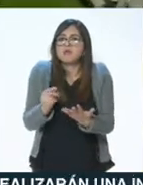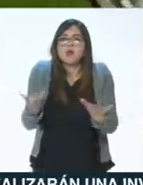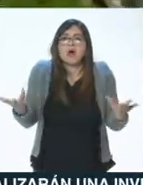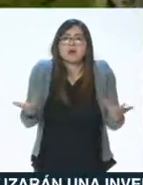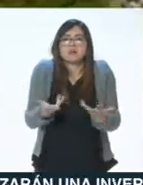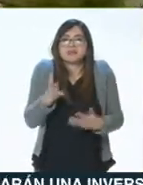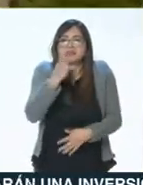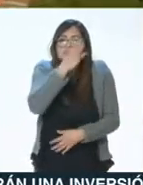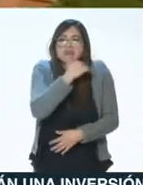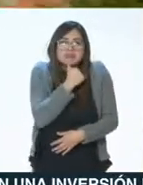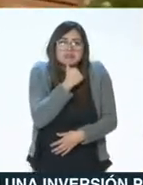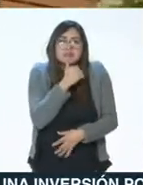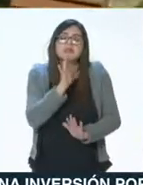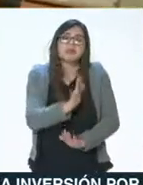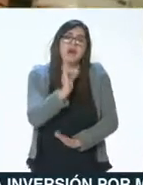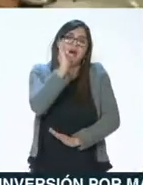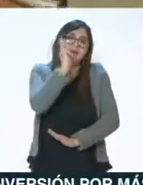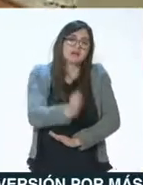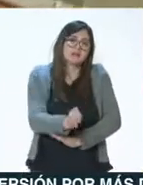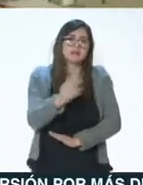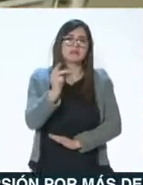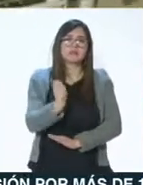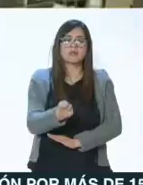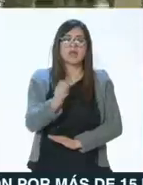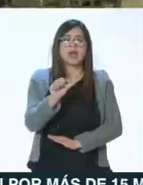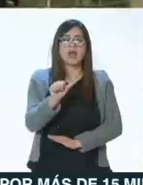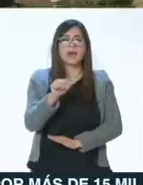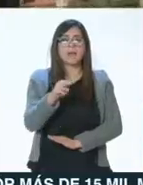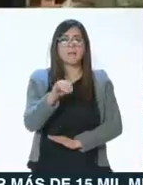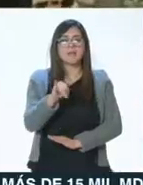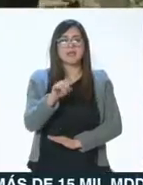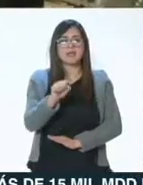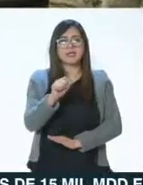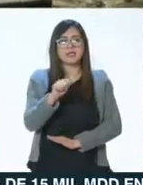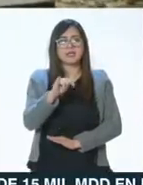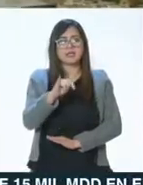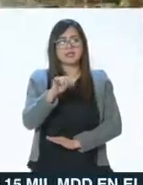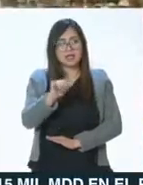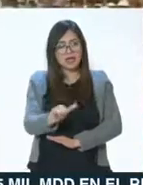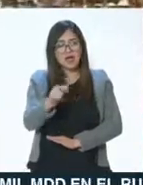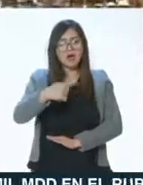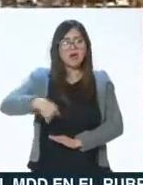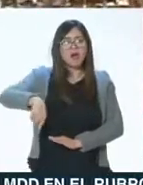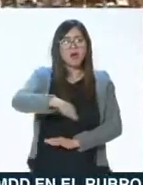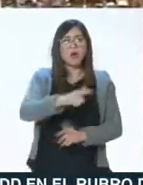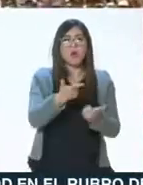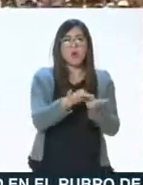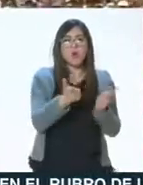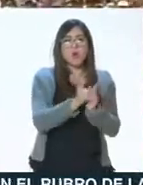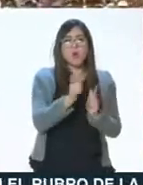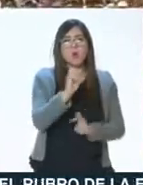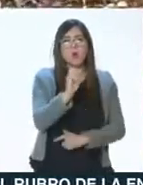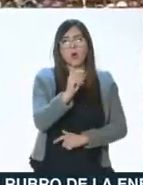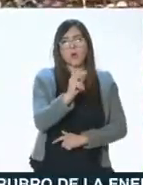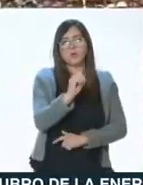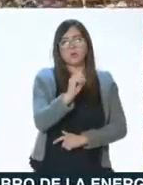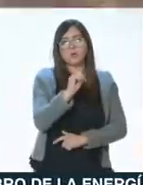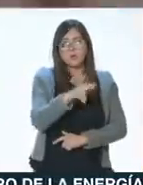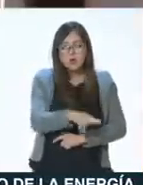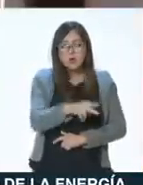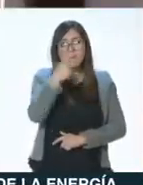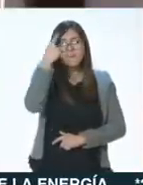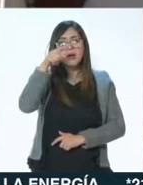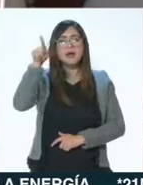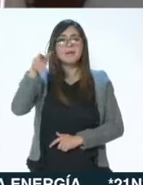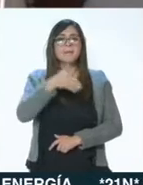perdida y mejor aceptamos la amnistía que nos pueda ofrecer la oposición y el conjunto de países que la acompaña y dejar solo a Maduro, de tal manera que